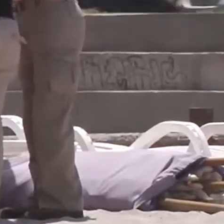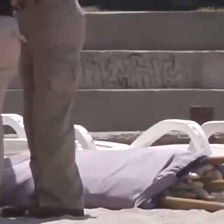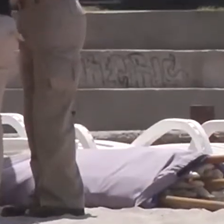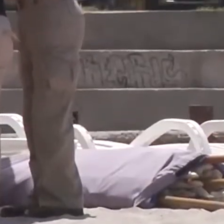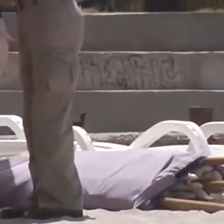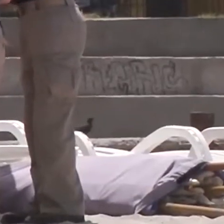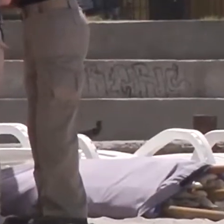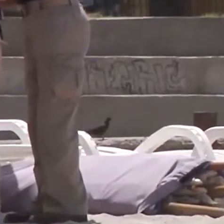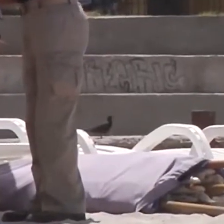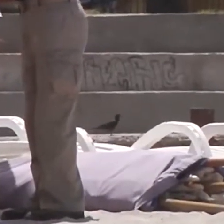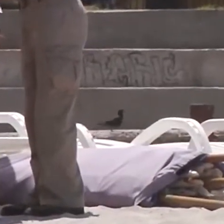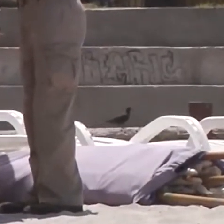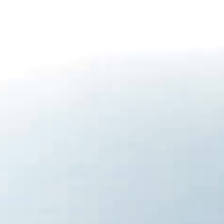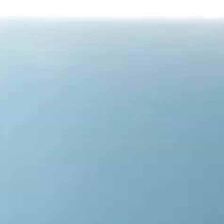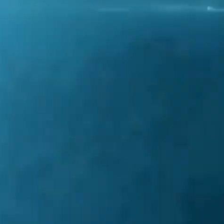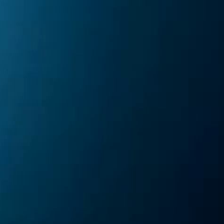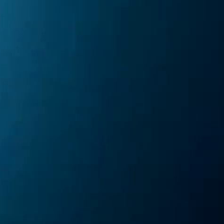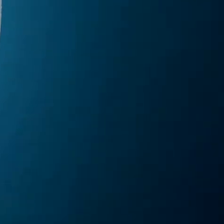¡Gracias!